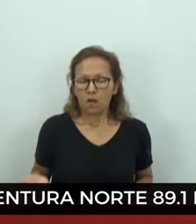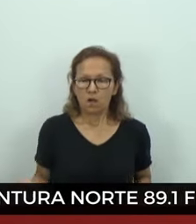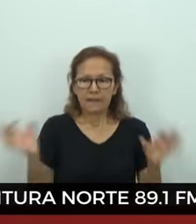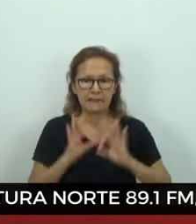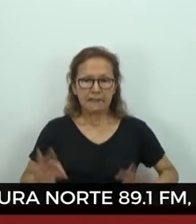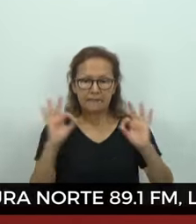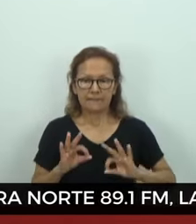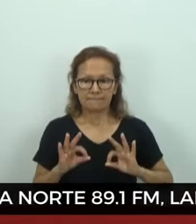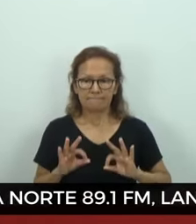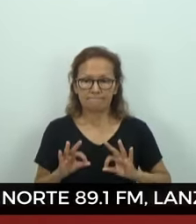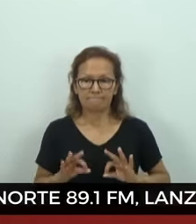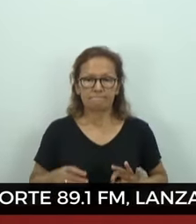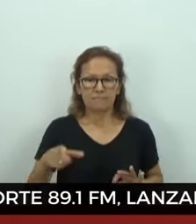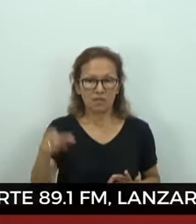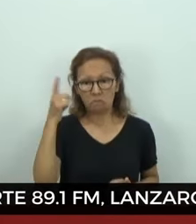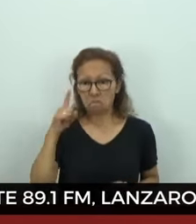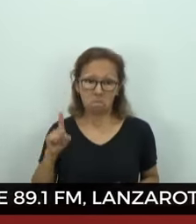saben el valor que tienes.